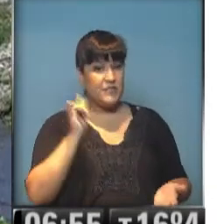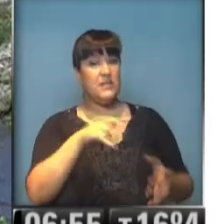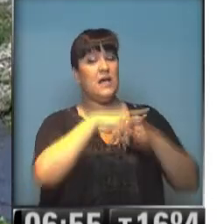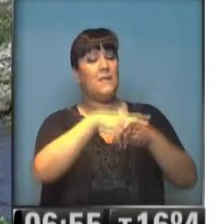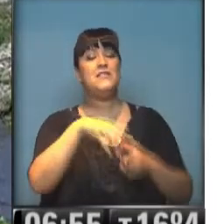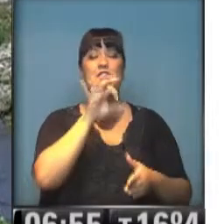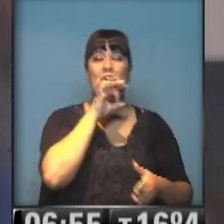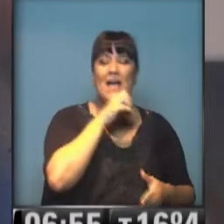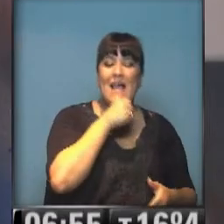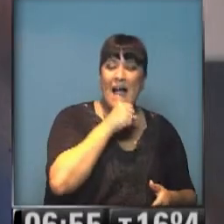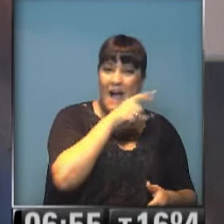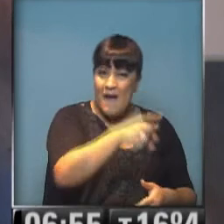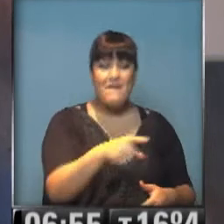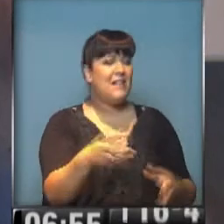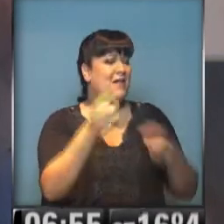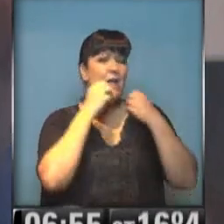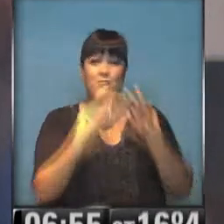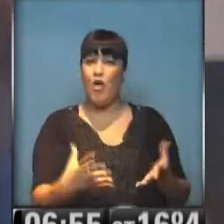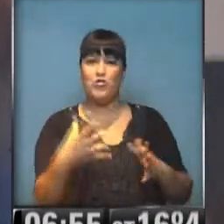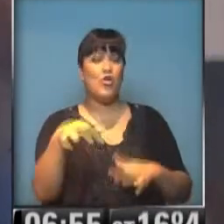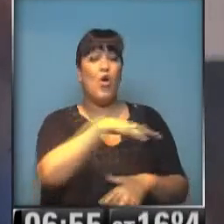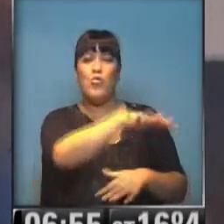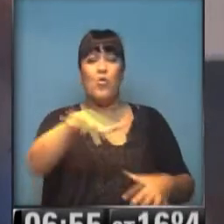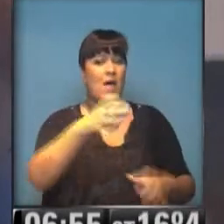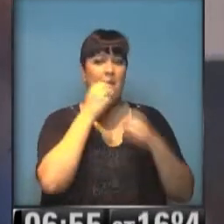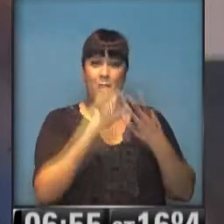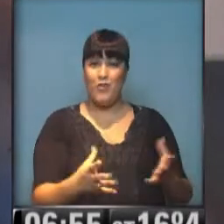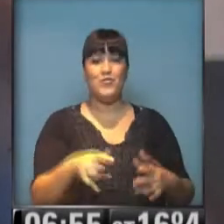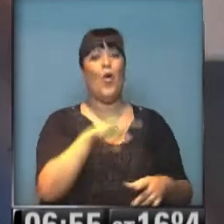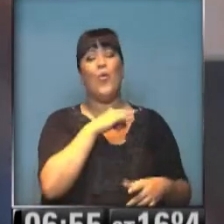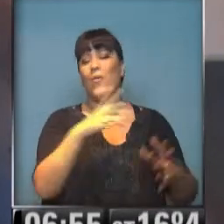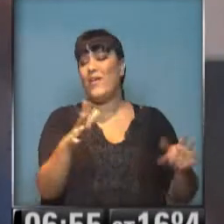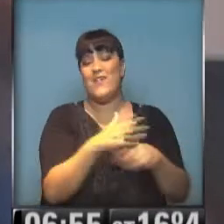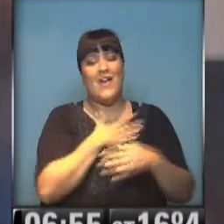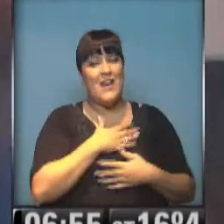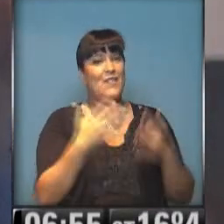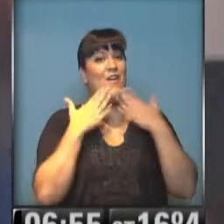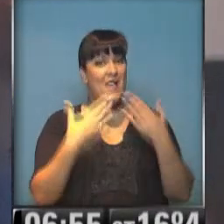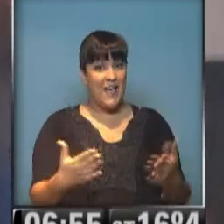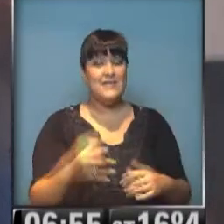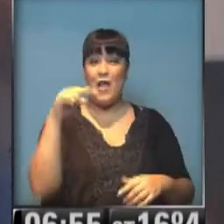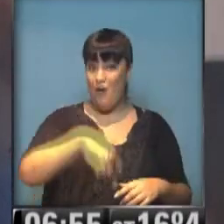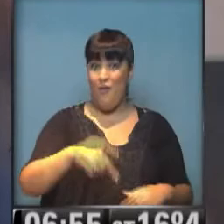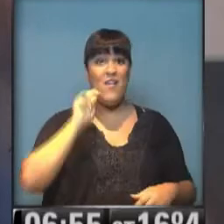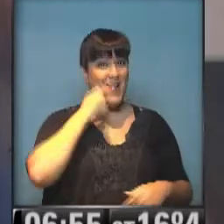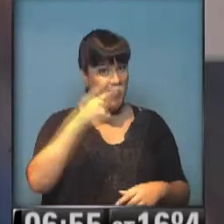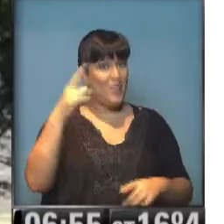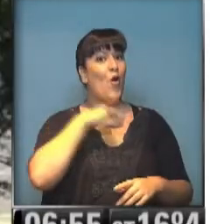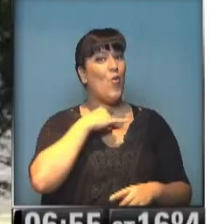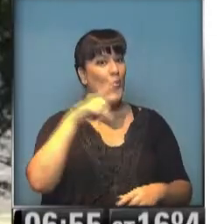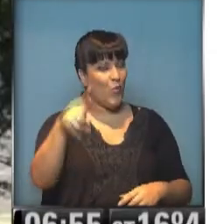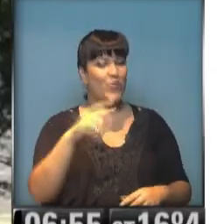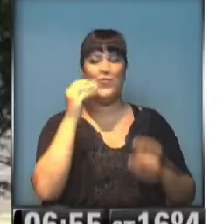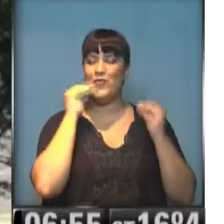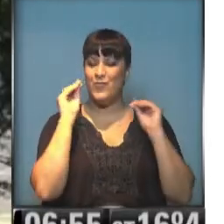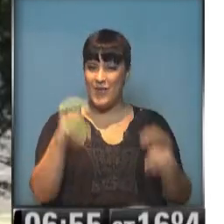cabritas. Hermosa, hermoso el paisaje, Jujeño querido. Gracias, ¿eh? Hoy va a estar linda en Jujuy.